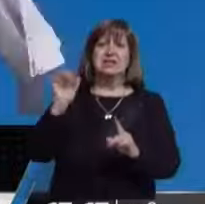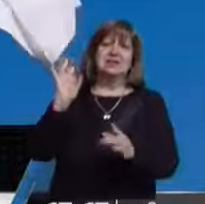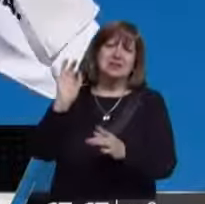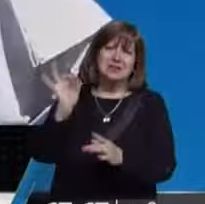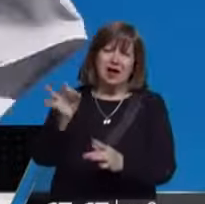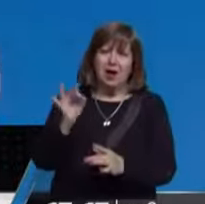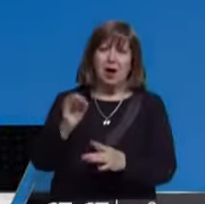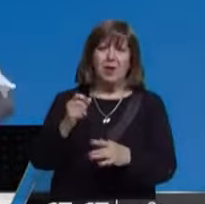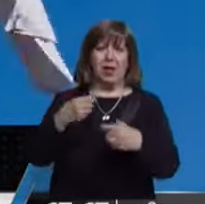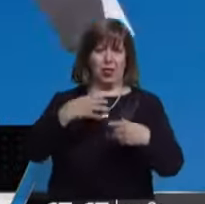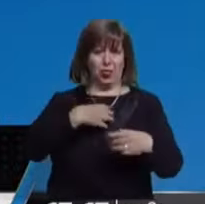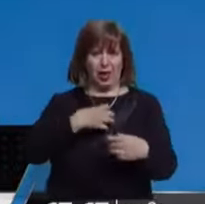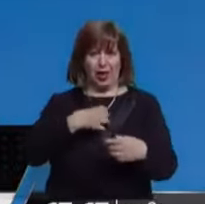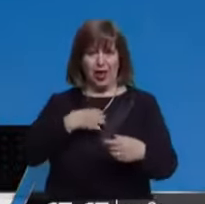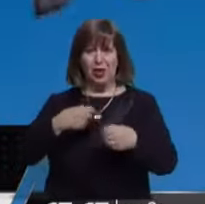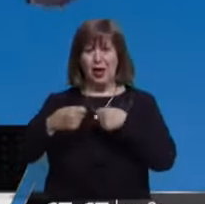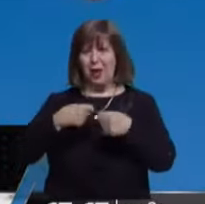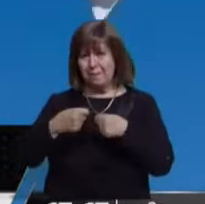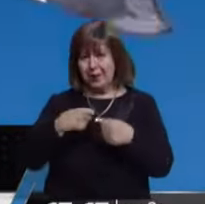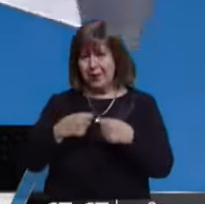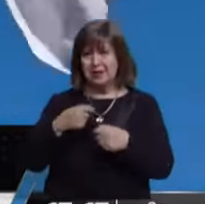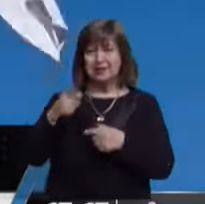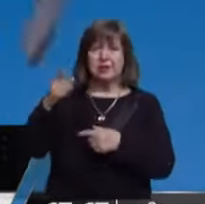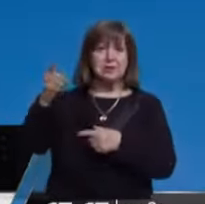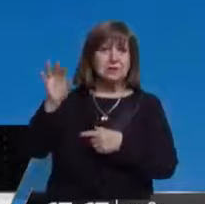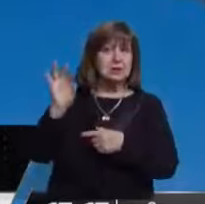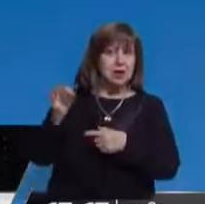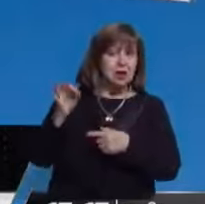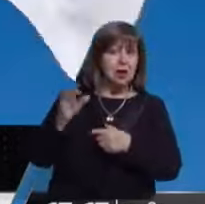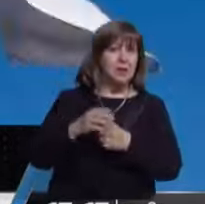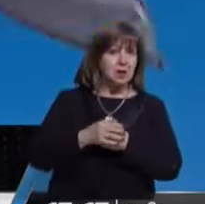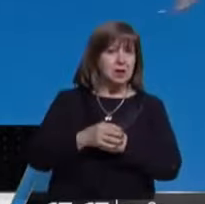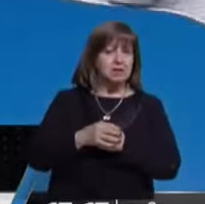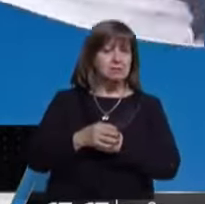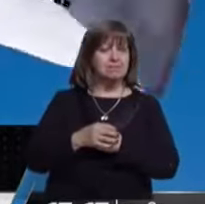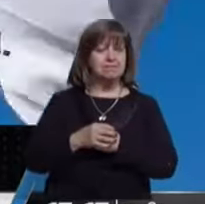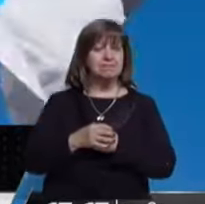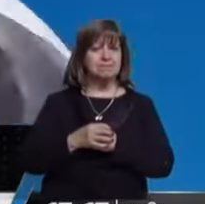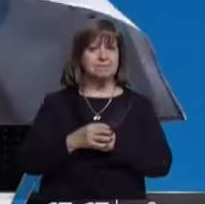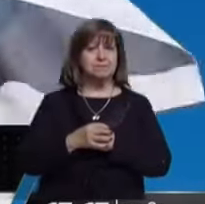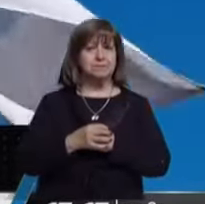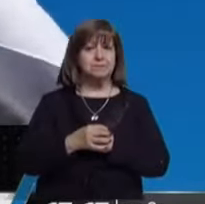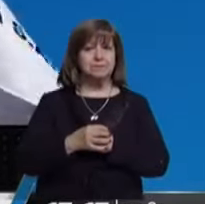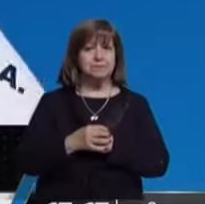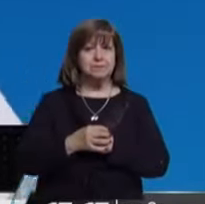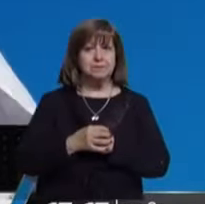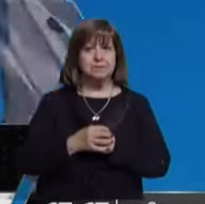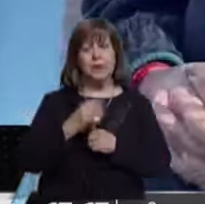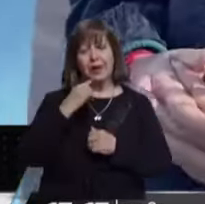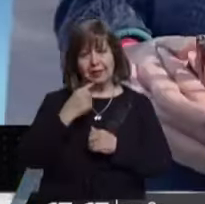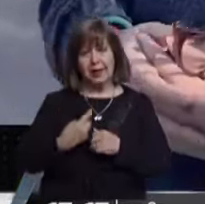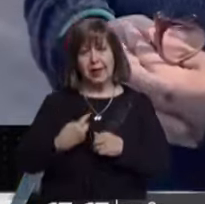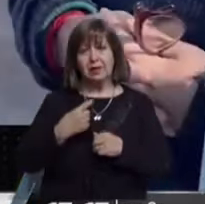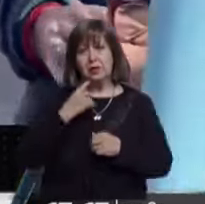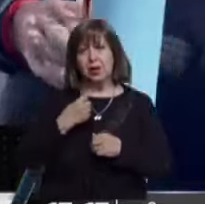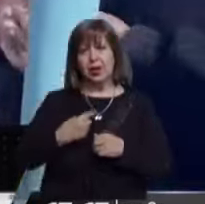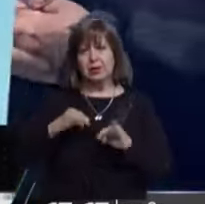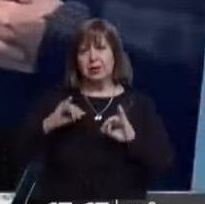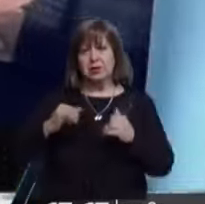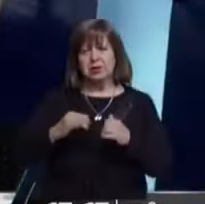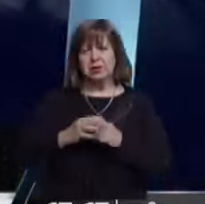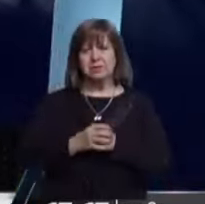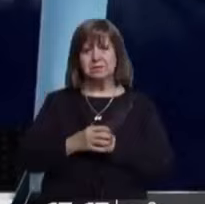eso tiene que haber estado más que fluida. Bueno, triste. Por supuesto, con